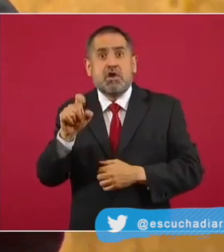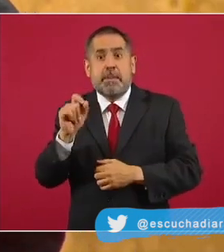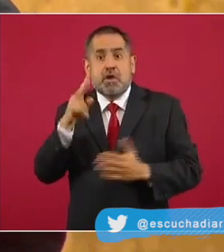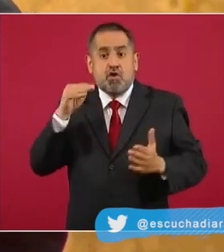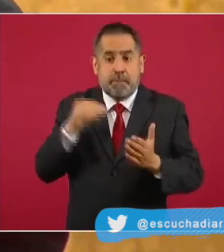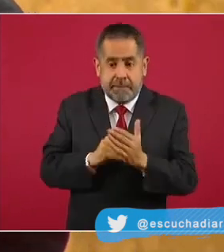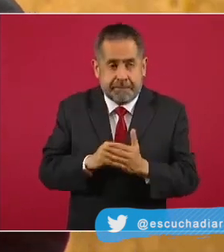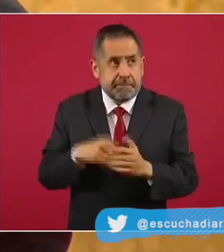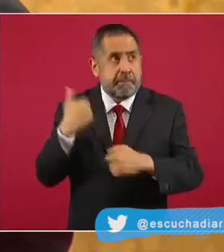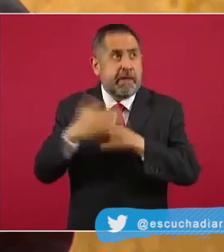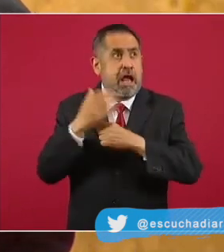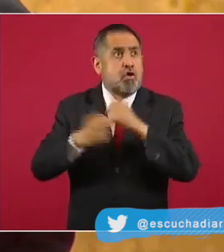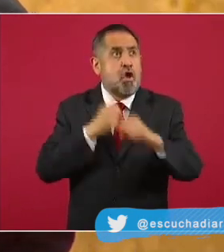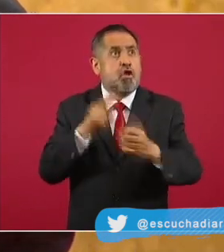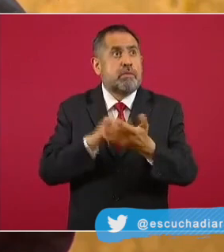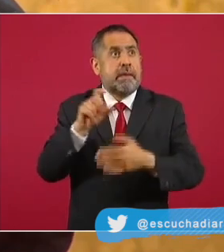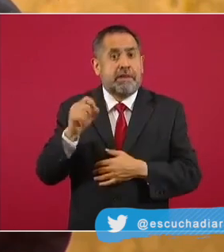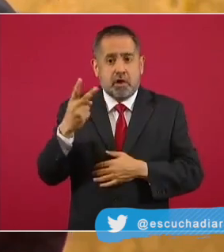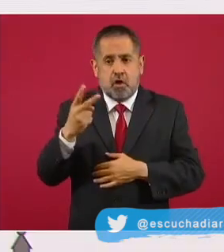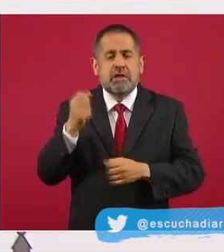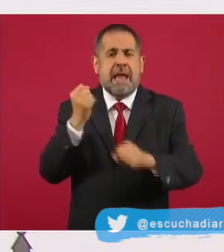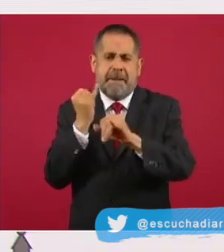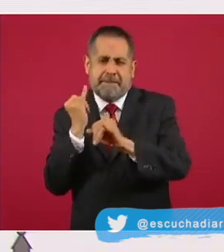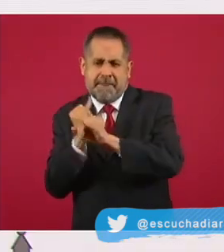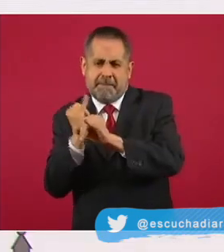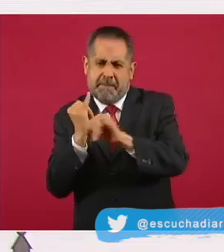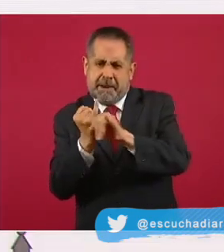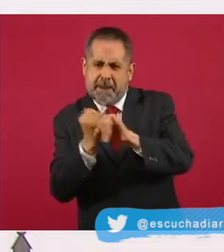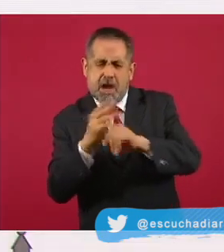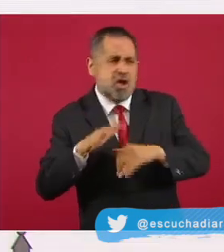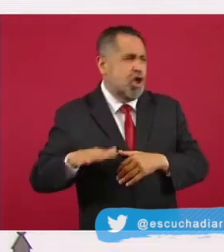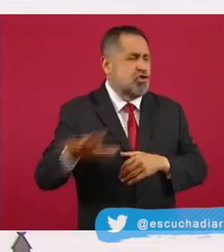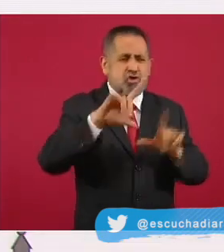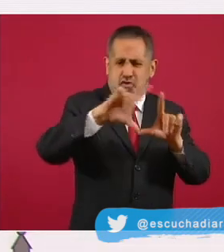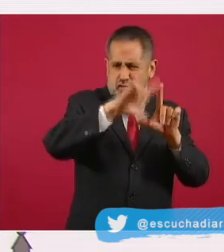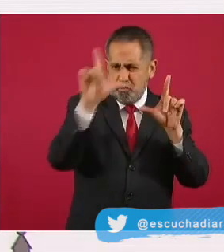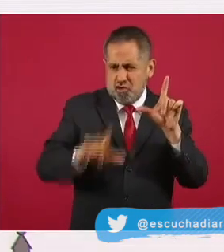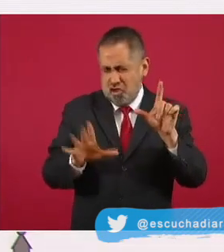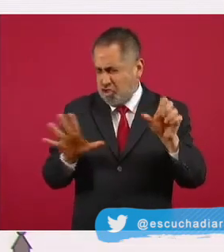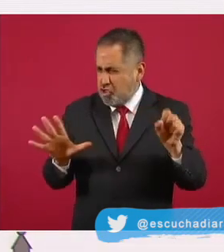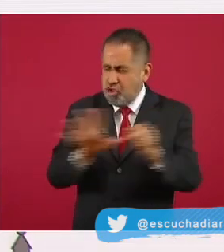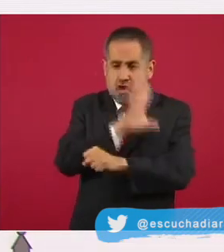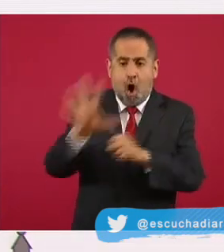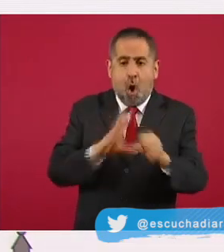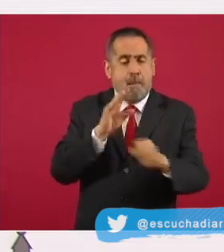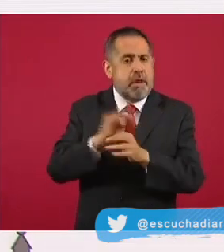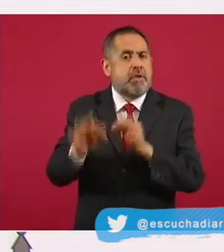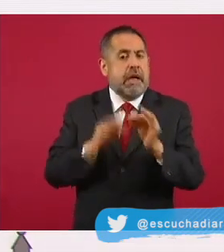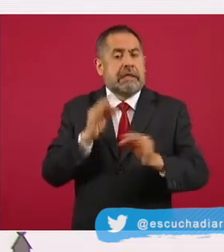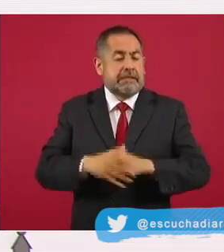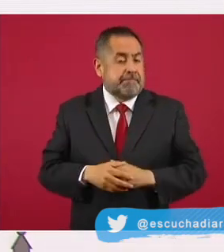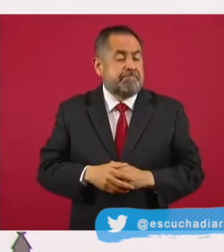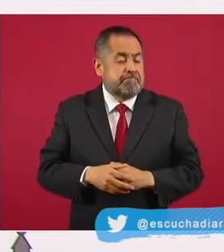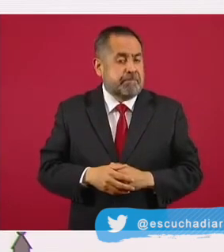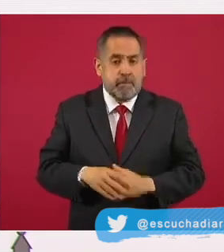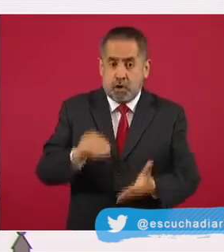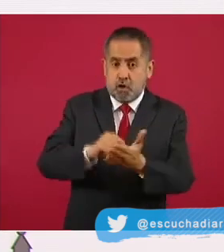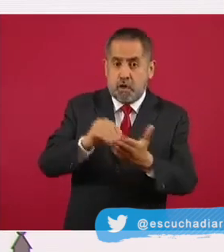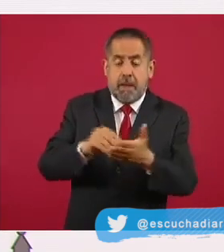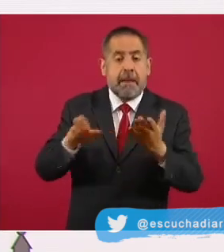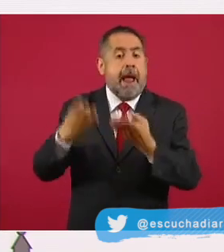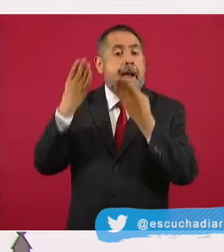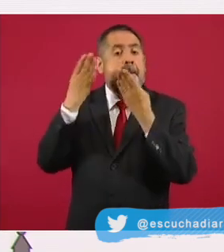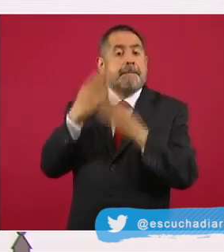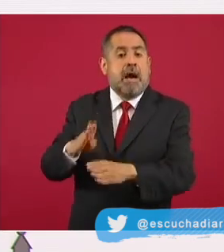122,000 y en 2022 la red cubrirá todo el territorio nacional. Sigue en expansión el Banco